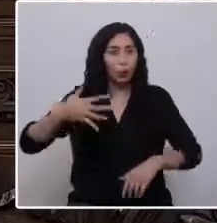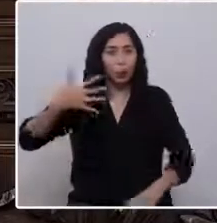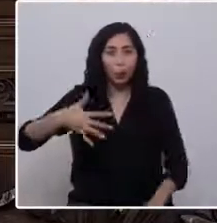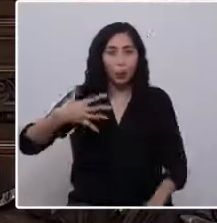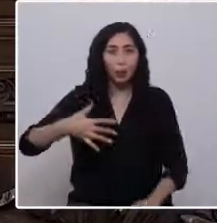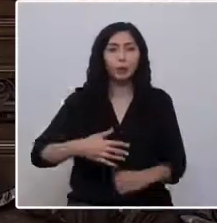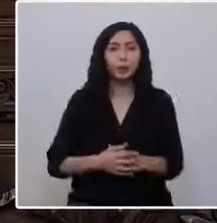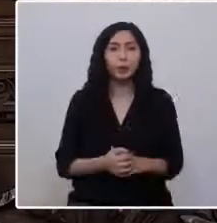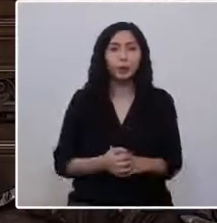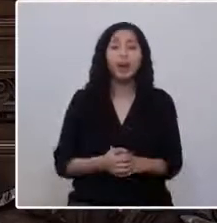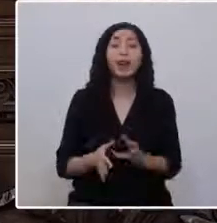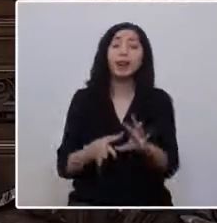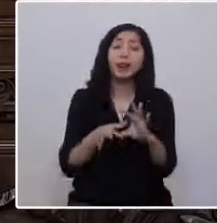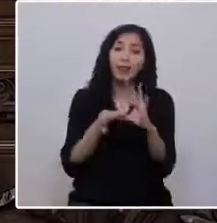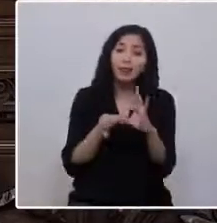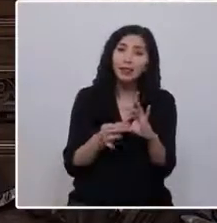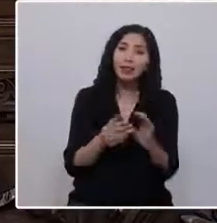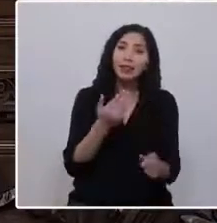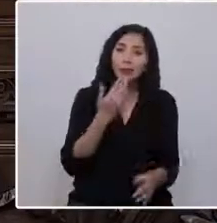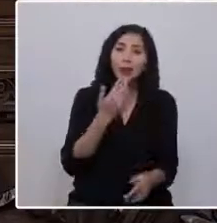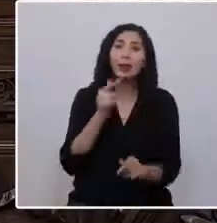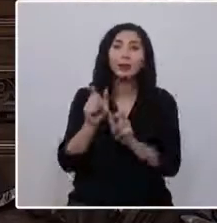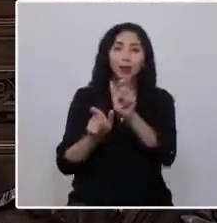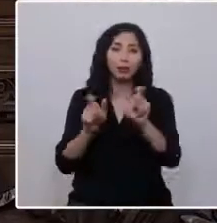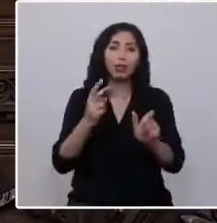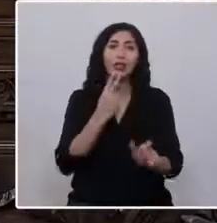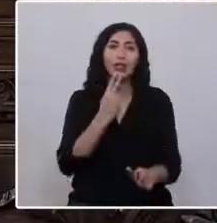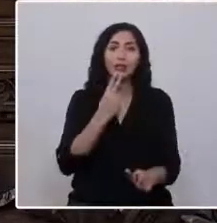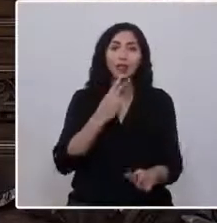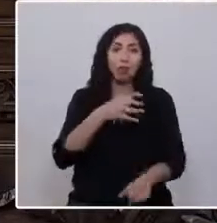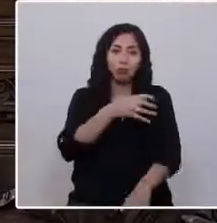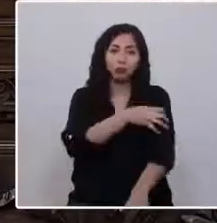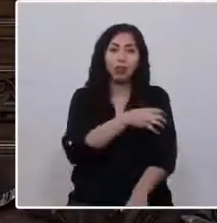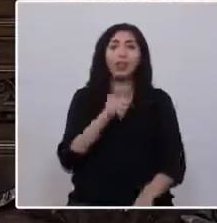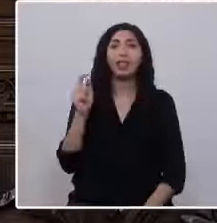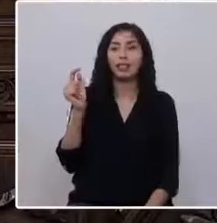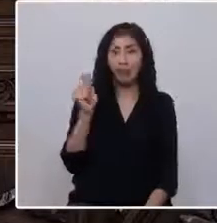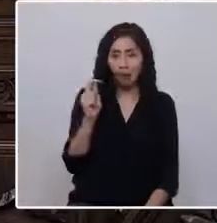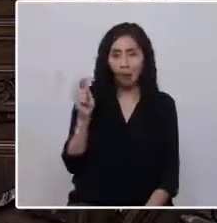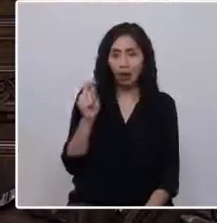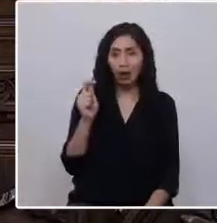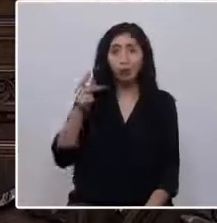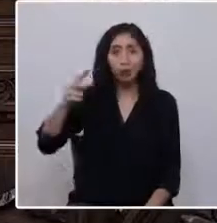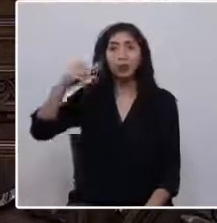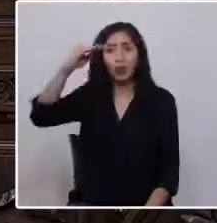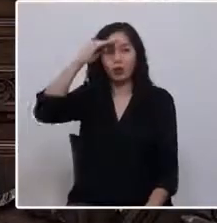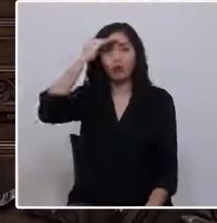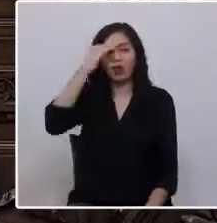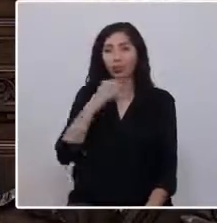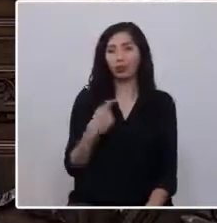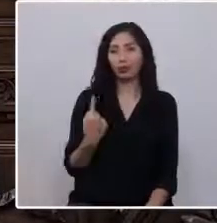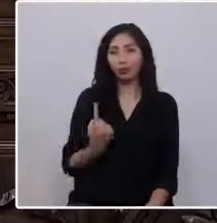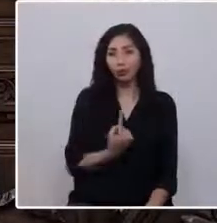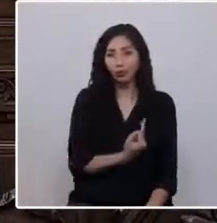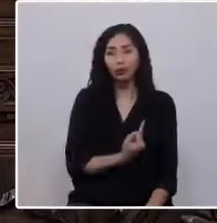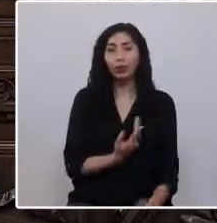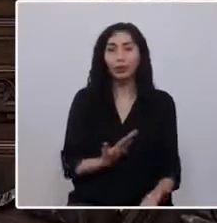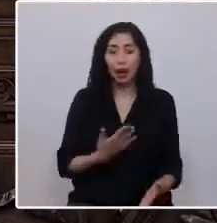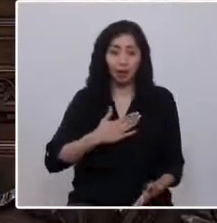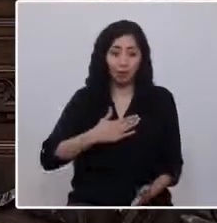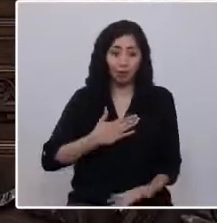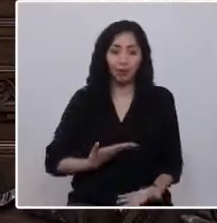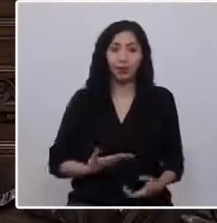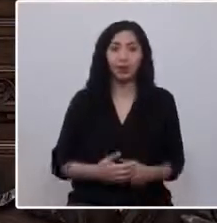agradecer por supuesto a los habitantes trabajadas por la confianza que han depositado en mi persona